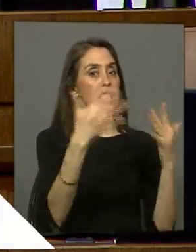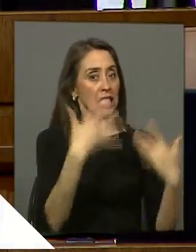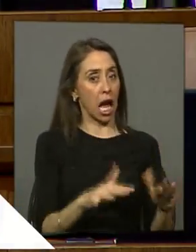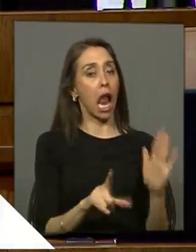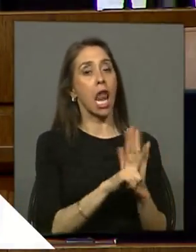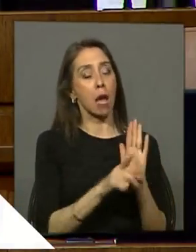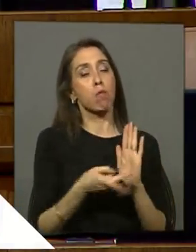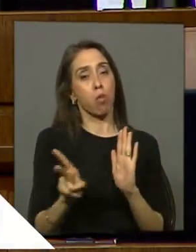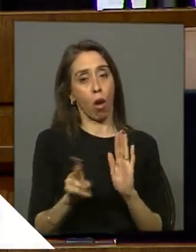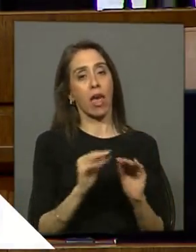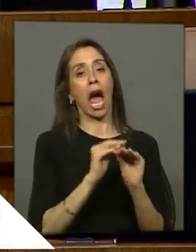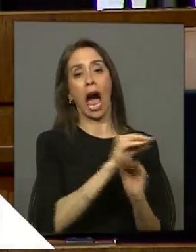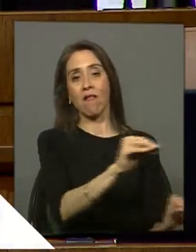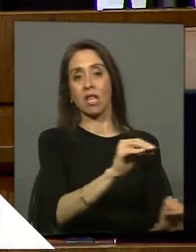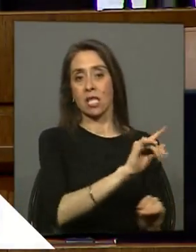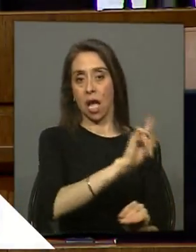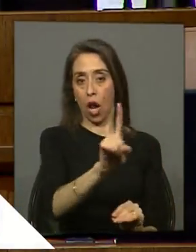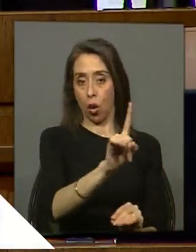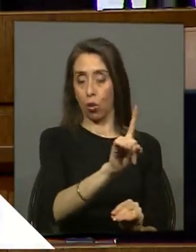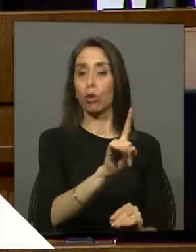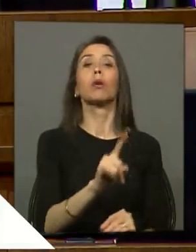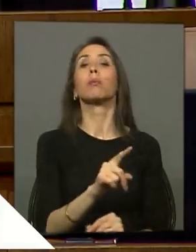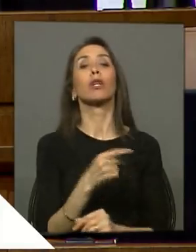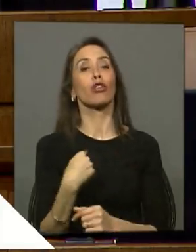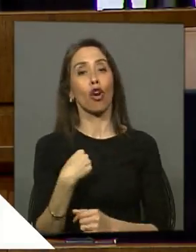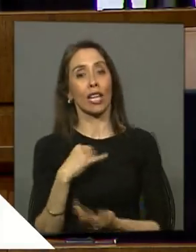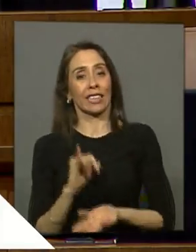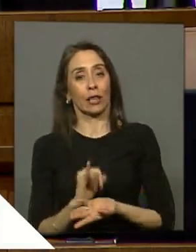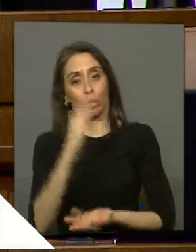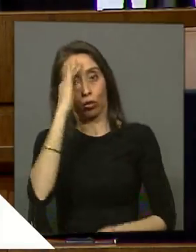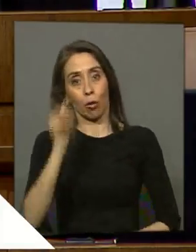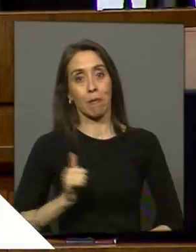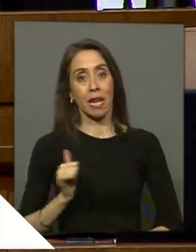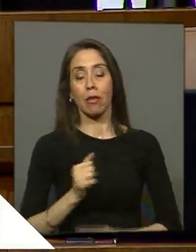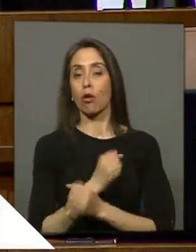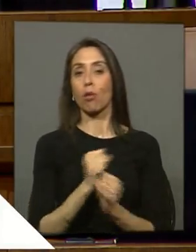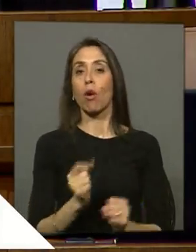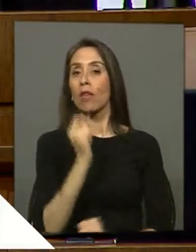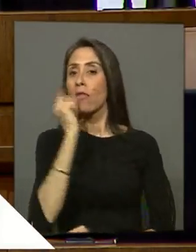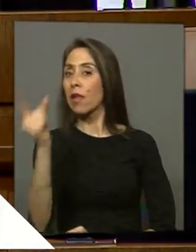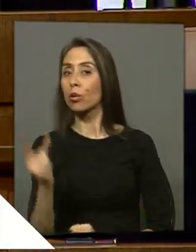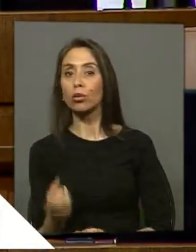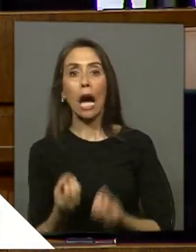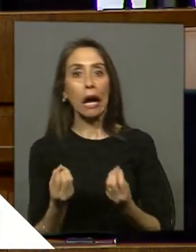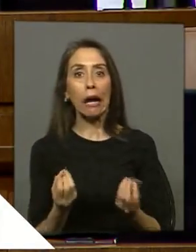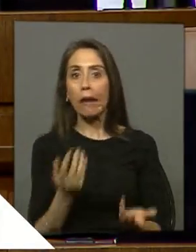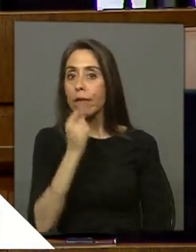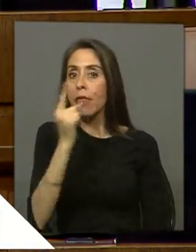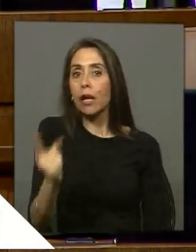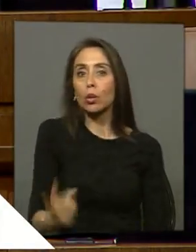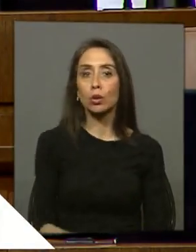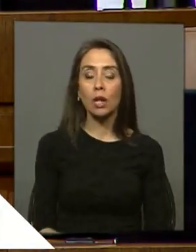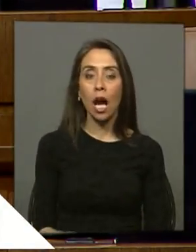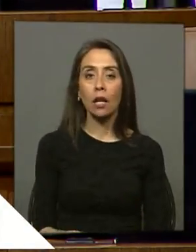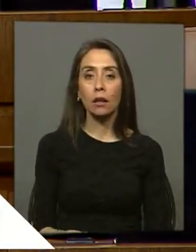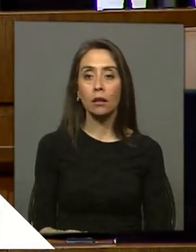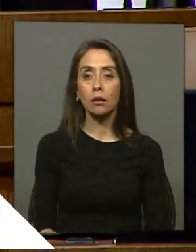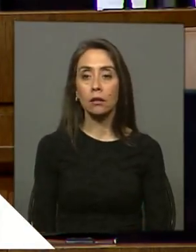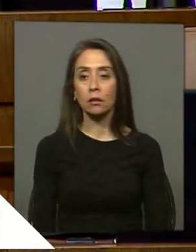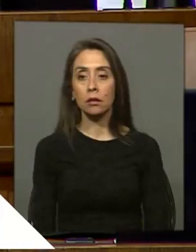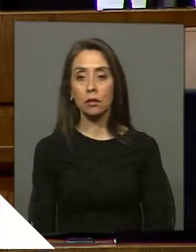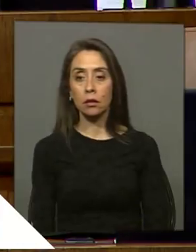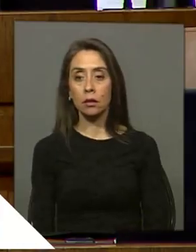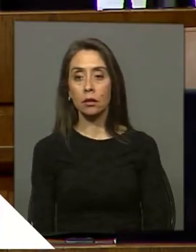hacer era denunciar porque no había que denunciar y lo que es peor estábamos